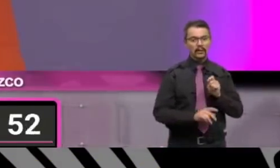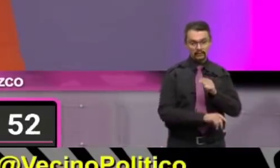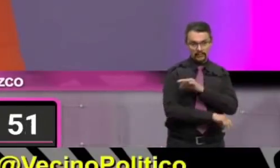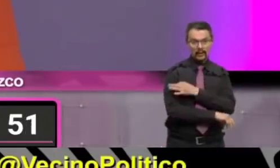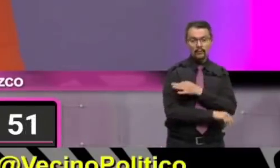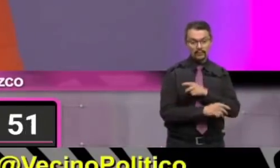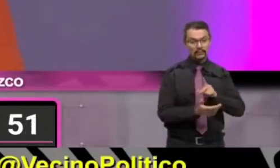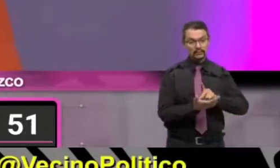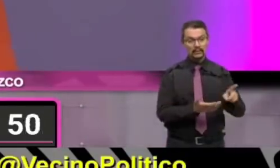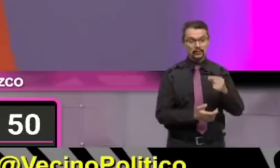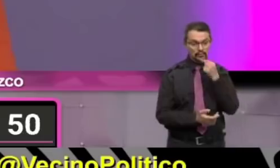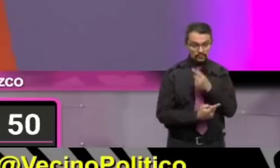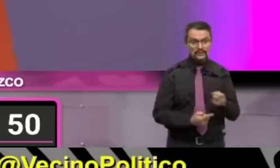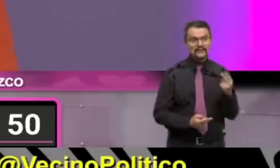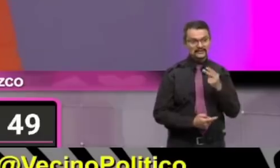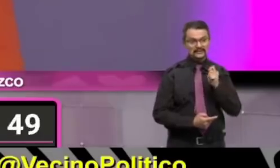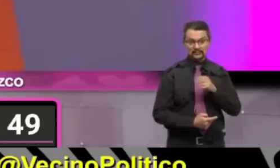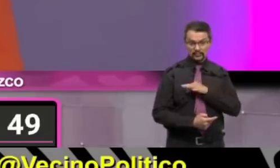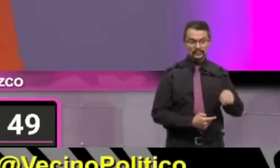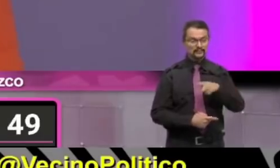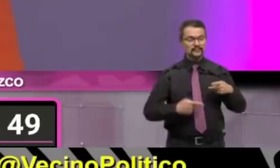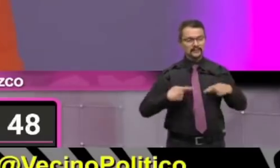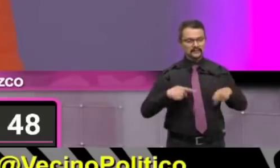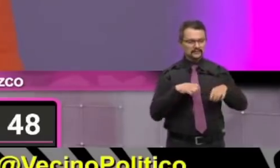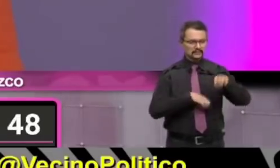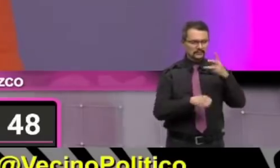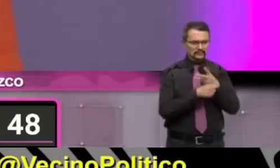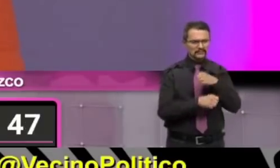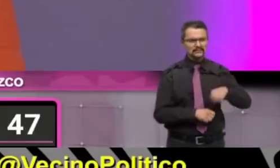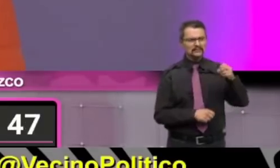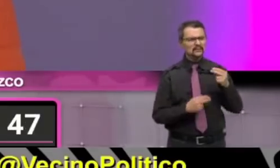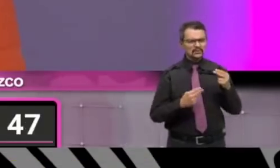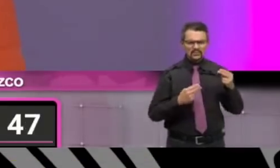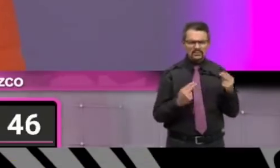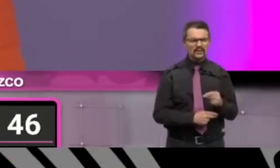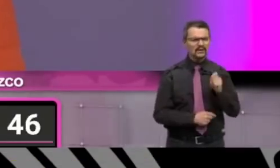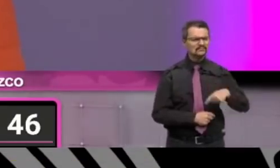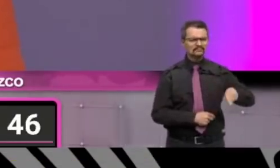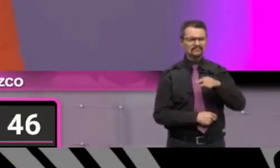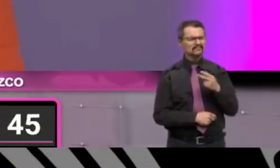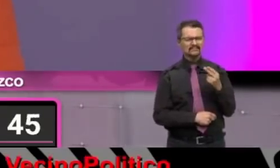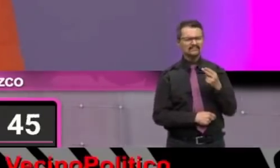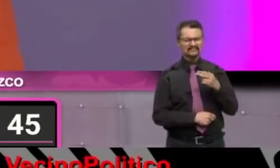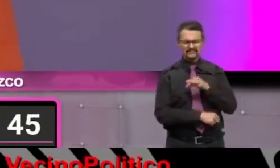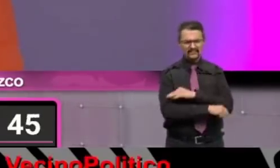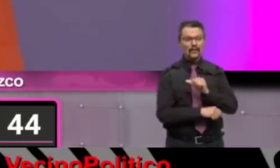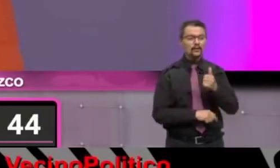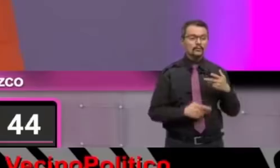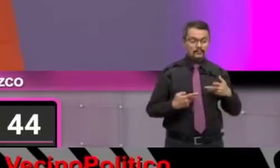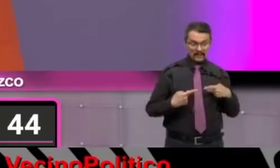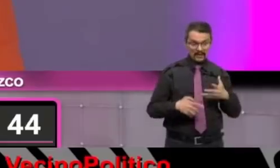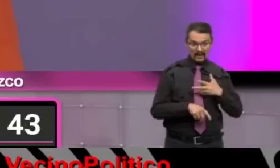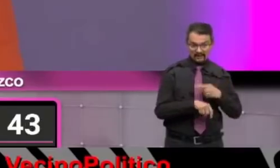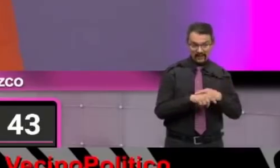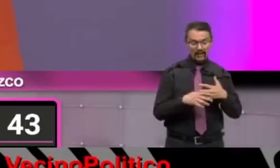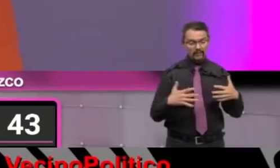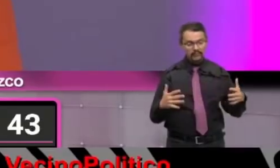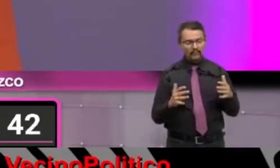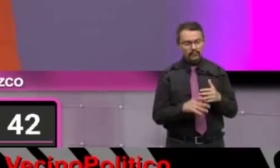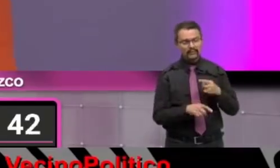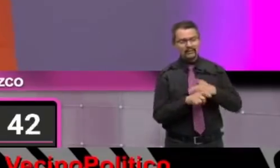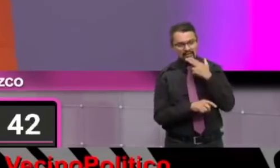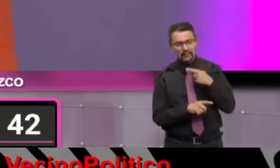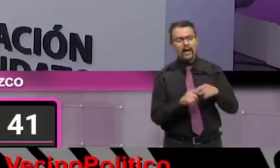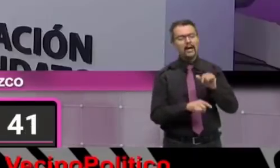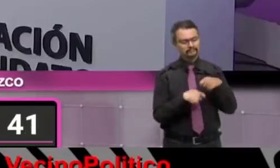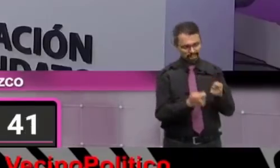tan urgente como vacunar a personas de la tercera edad o a personas, en este caso, con enfermedades asociadas a obesidad. Pero considerando que es un derecho, pues